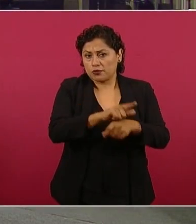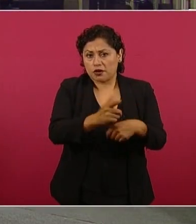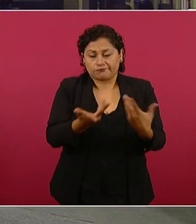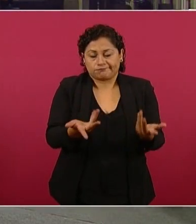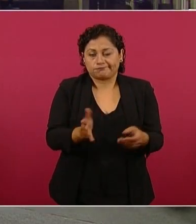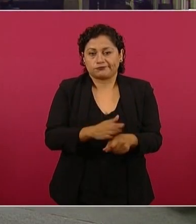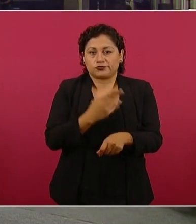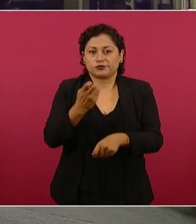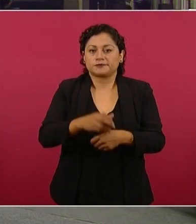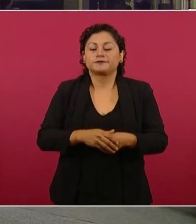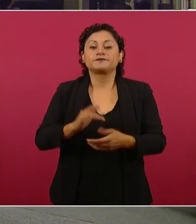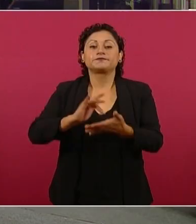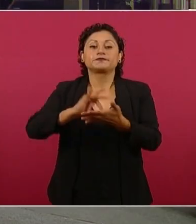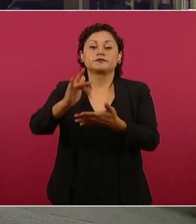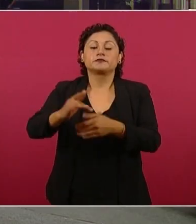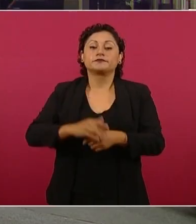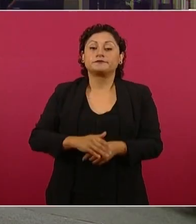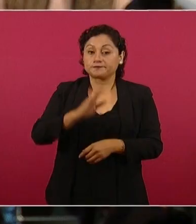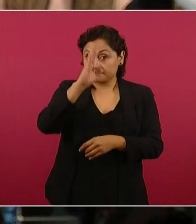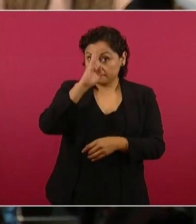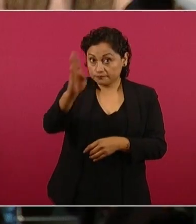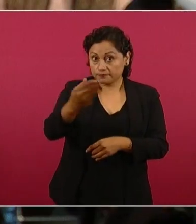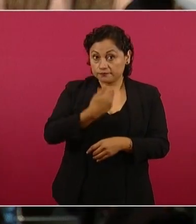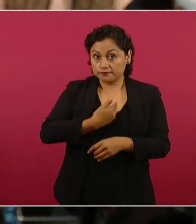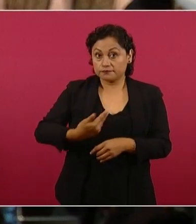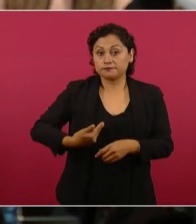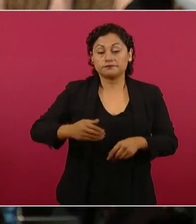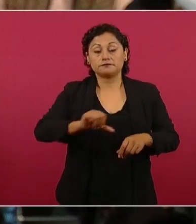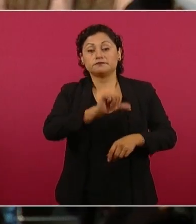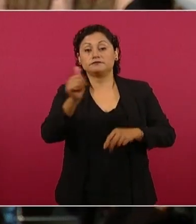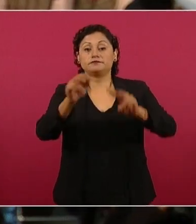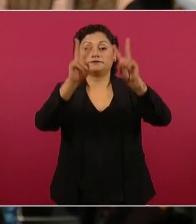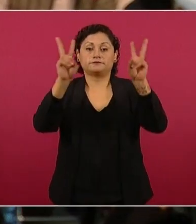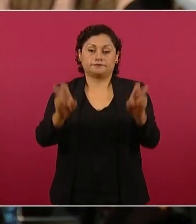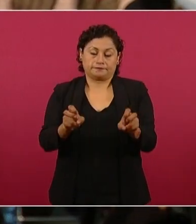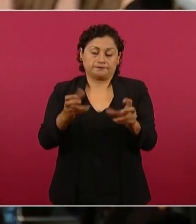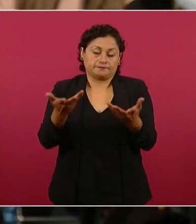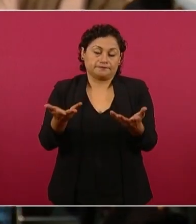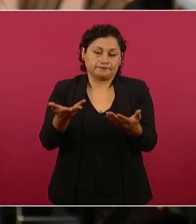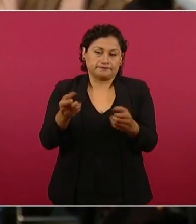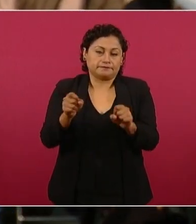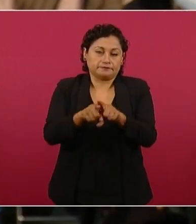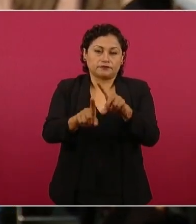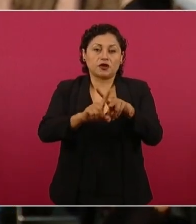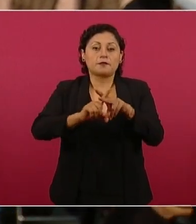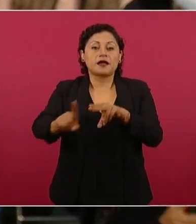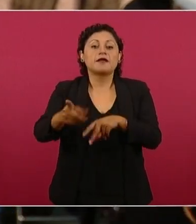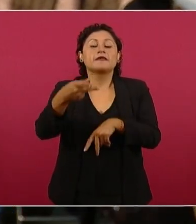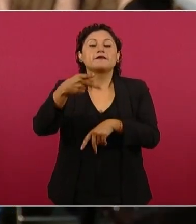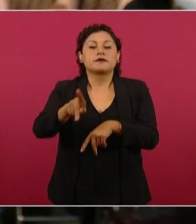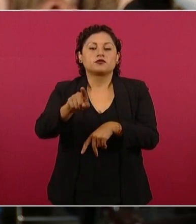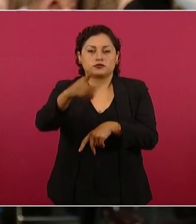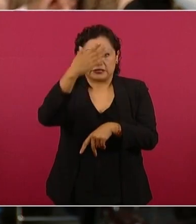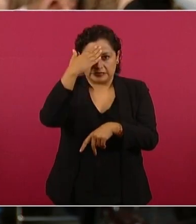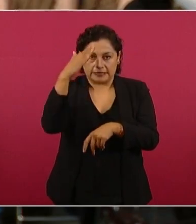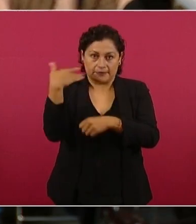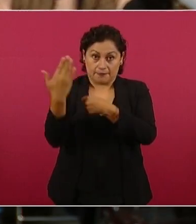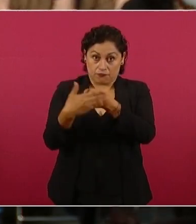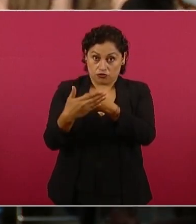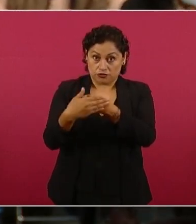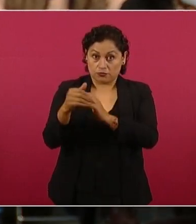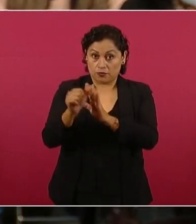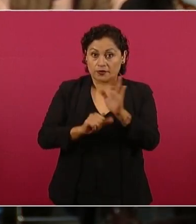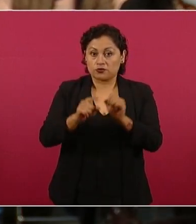Preguntarle, presidente, respecto también al tema de migrantes, el próximo mes, como usted ya ha estado confirmando, va a tener